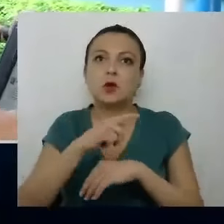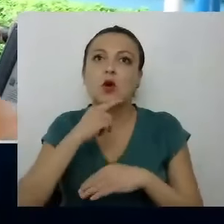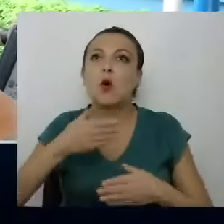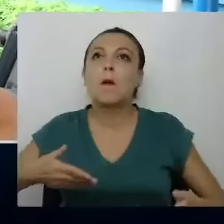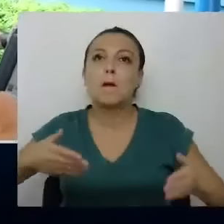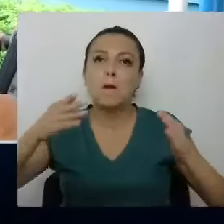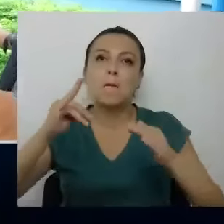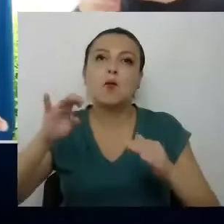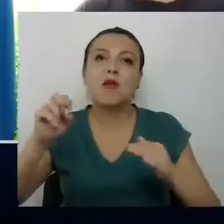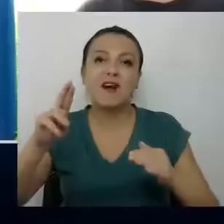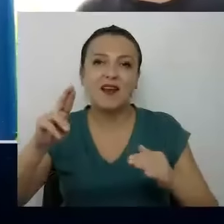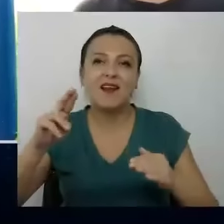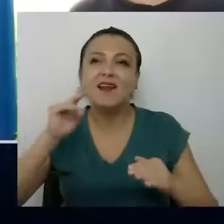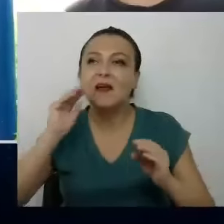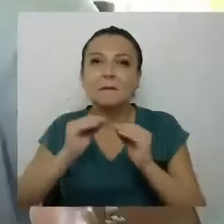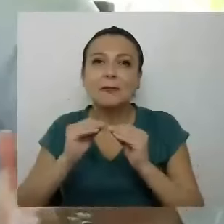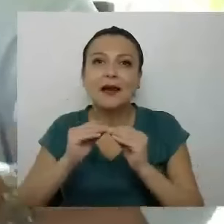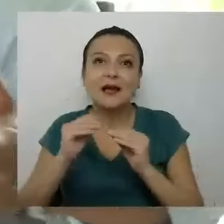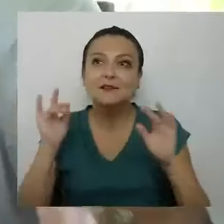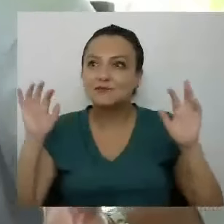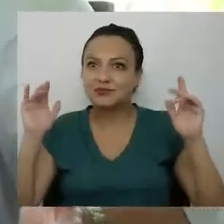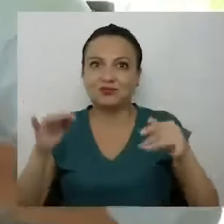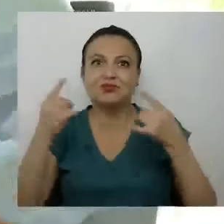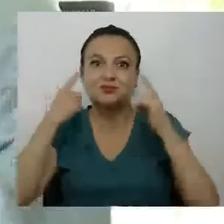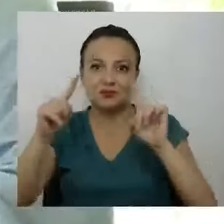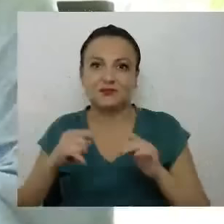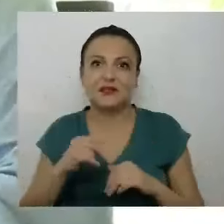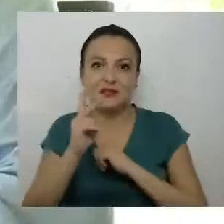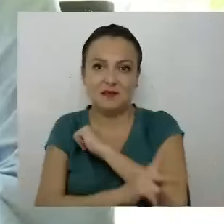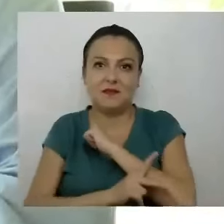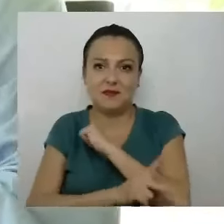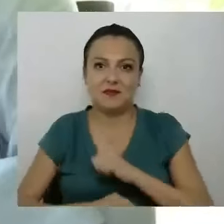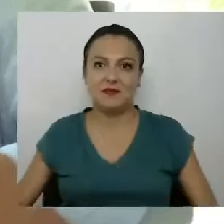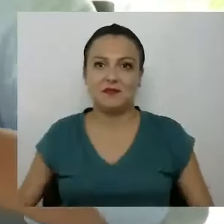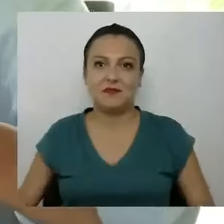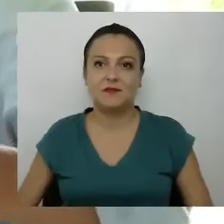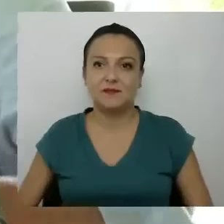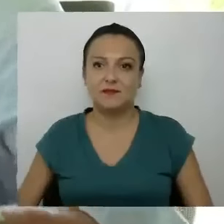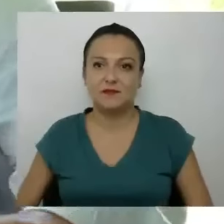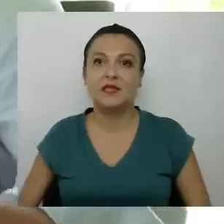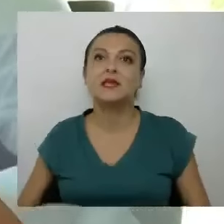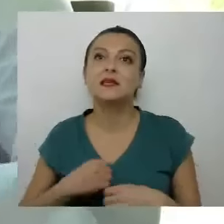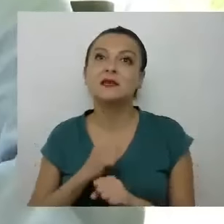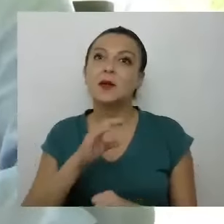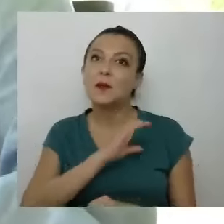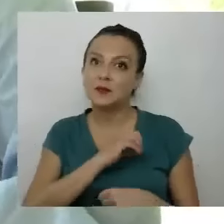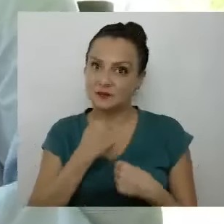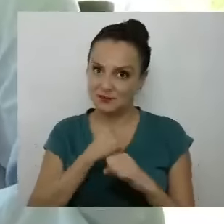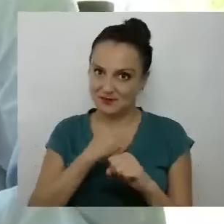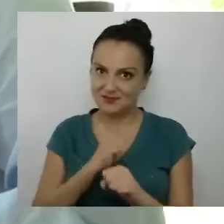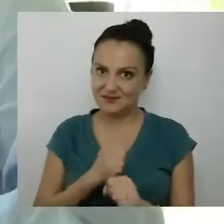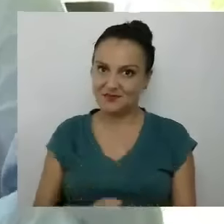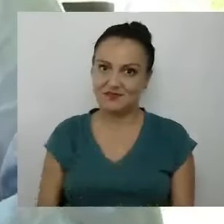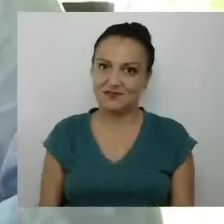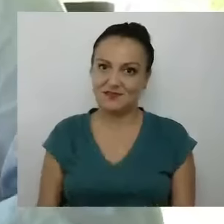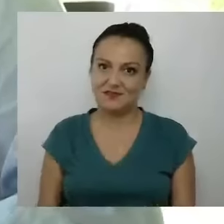Avenida Central, se convirtió en el mall más exitoso del país. Creamos la Policía Municipal precisamente